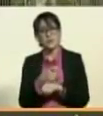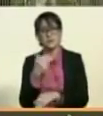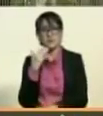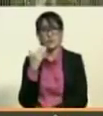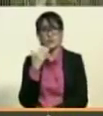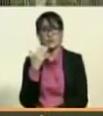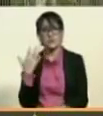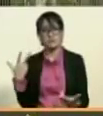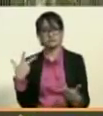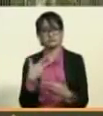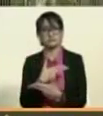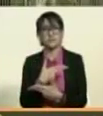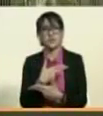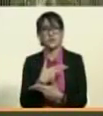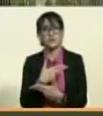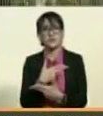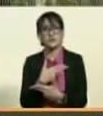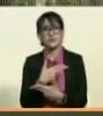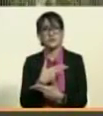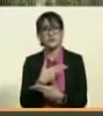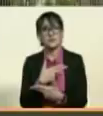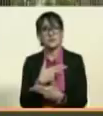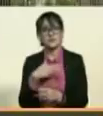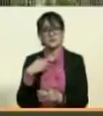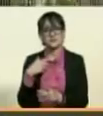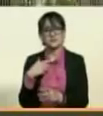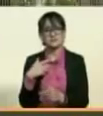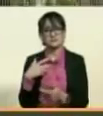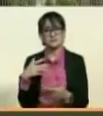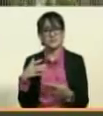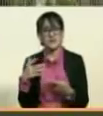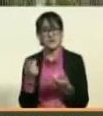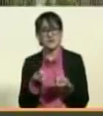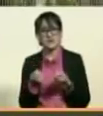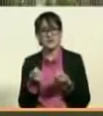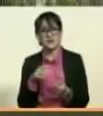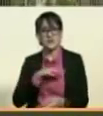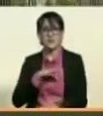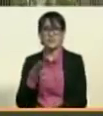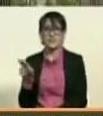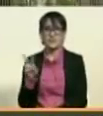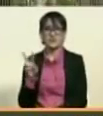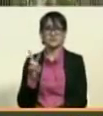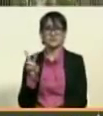que bloquee, que persiga, que congele las cuentas del país,